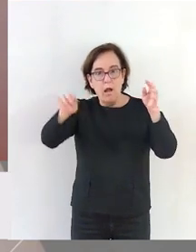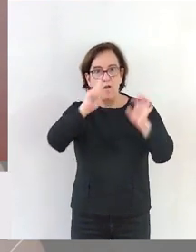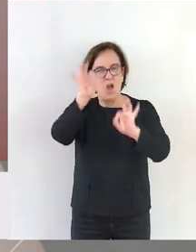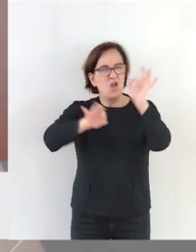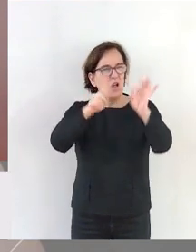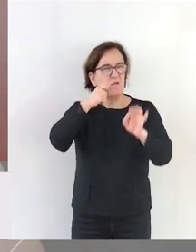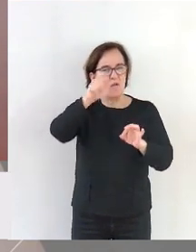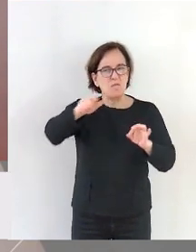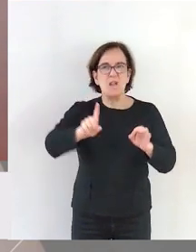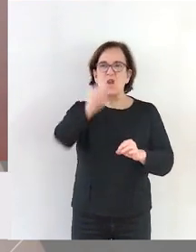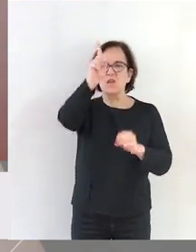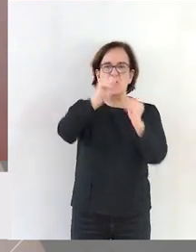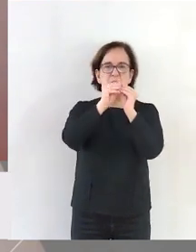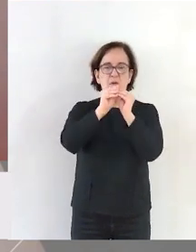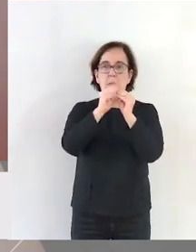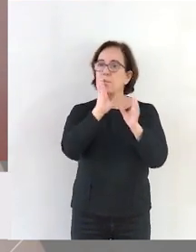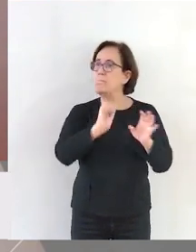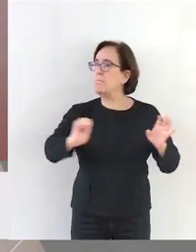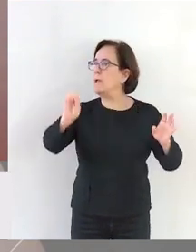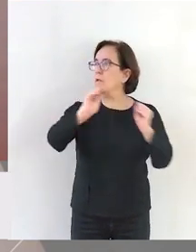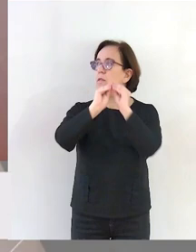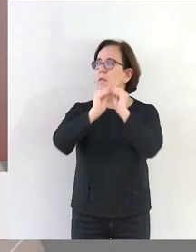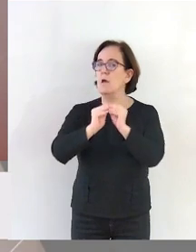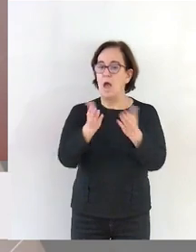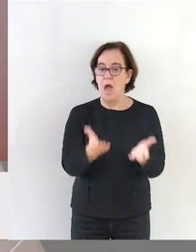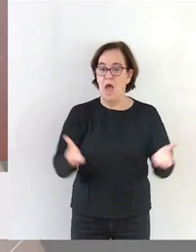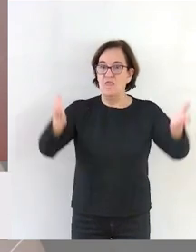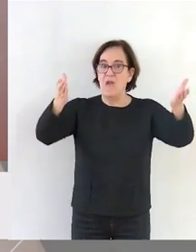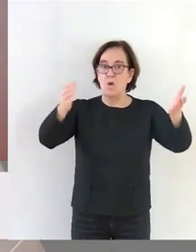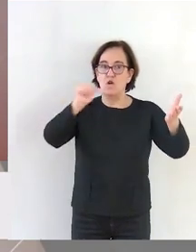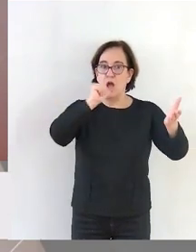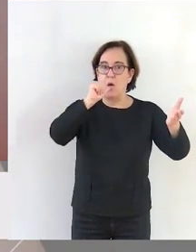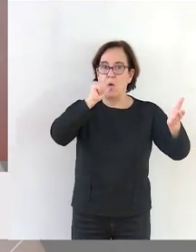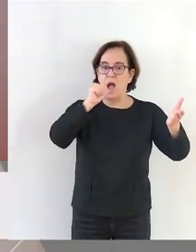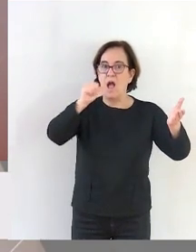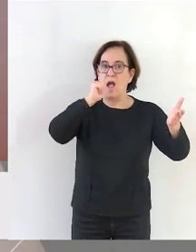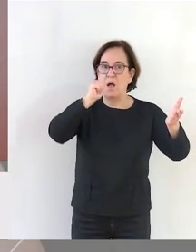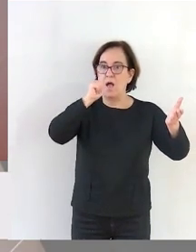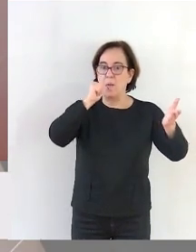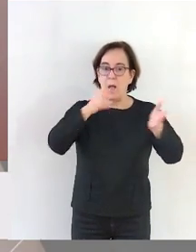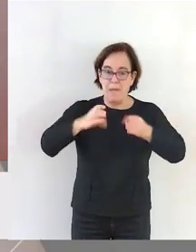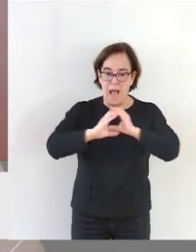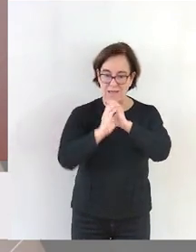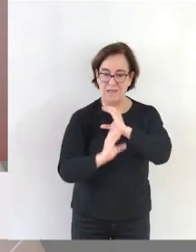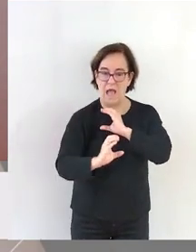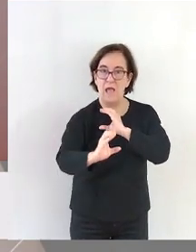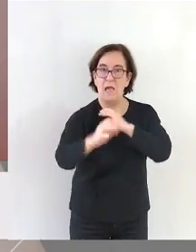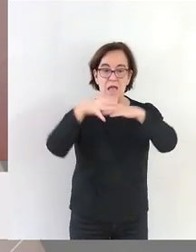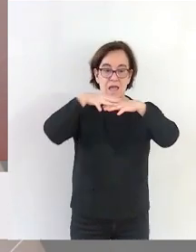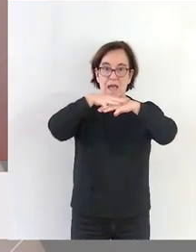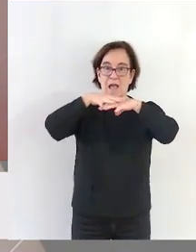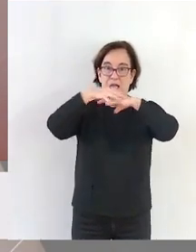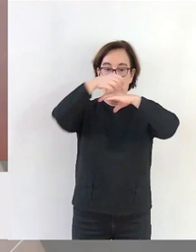humanitaria del Norte había construido un precioso eh depósito de agua con agua para ser canalizada desde un tejado